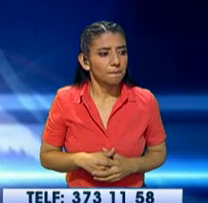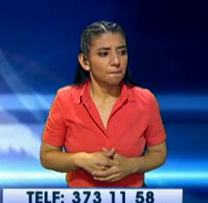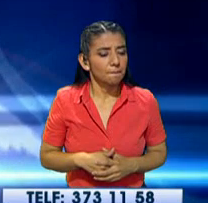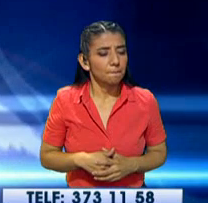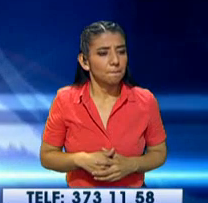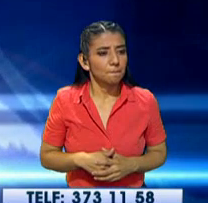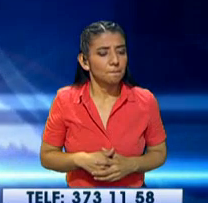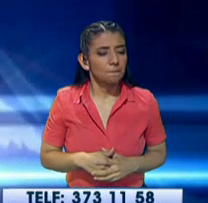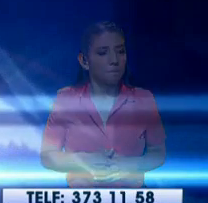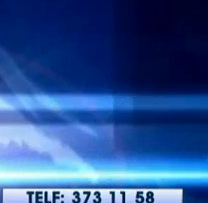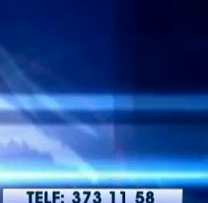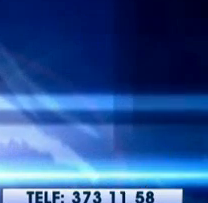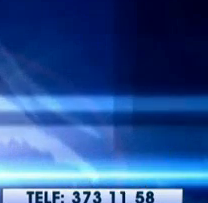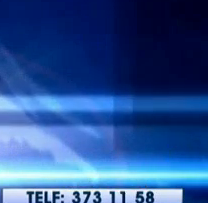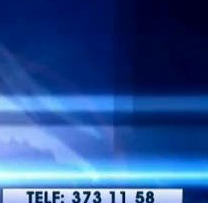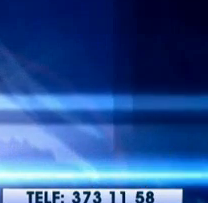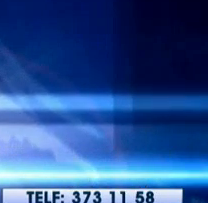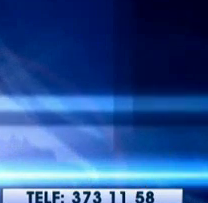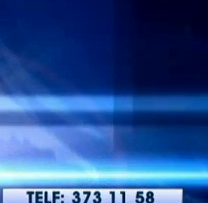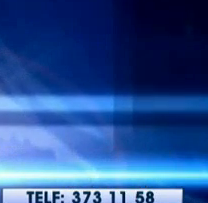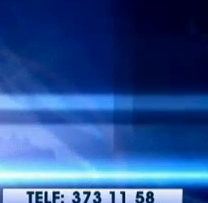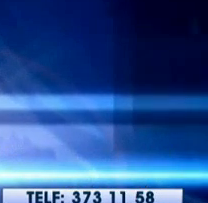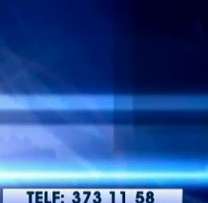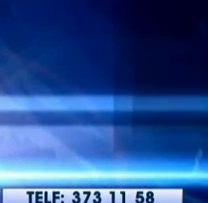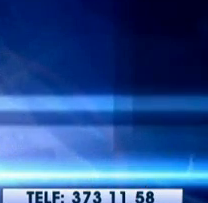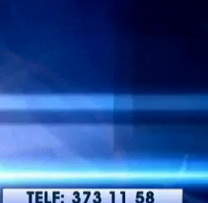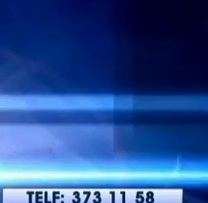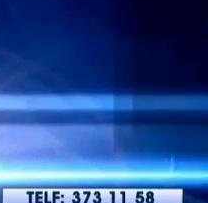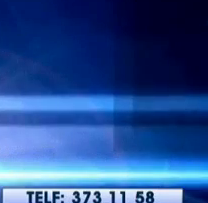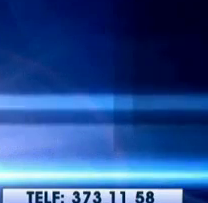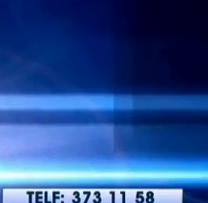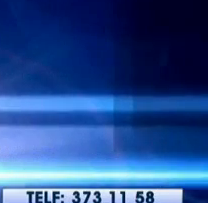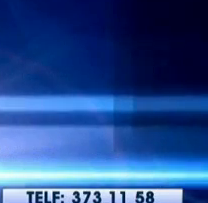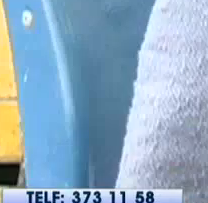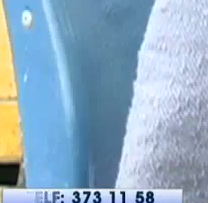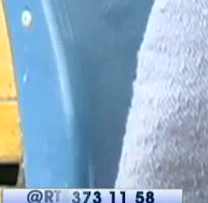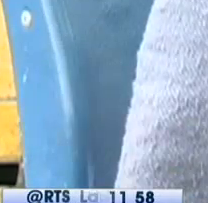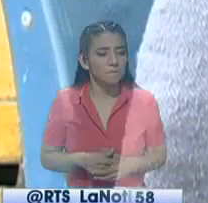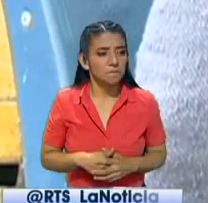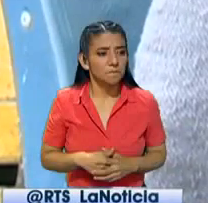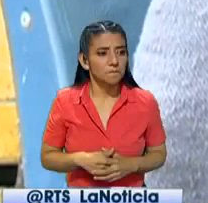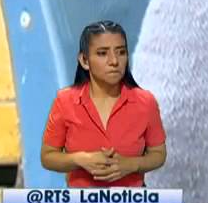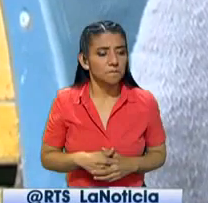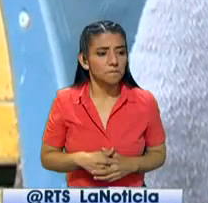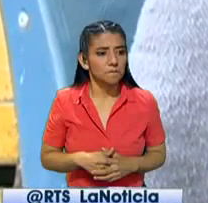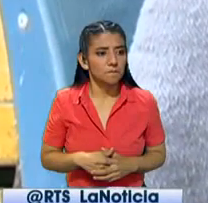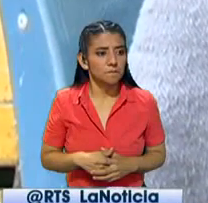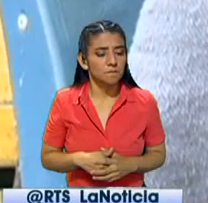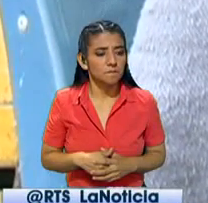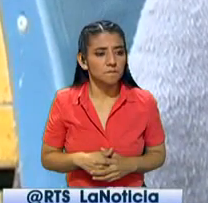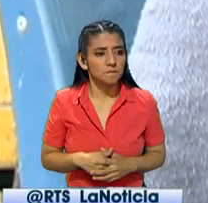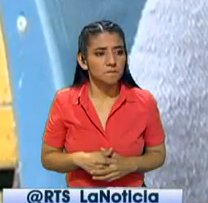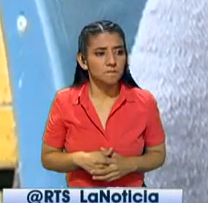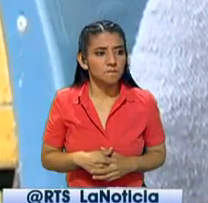2944-2644 del Banco de Guayaquil a nombre de Alberto Yazanguano. Informó Adriana Rojas.